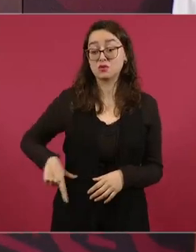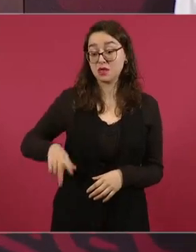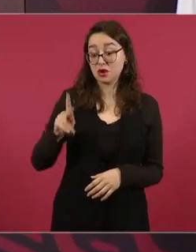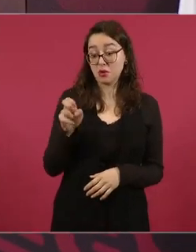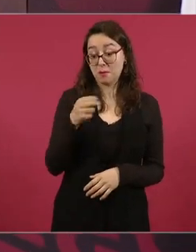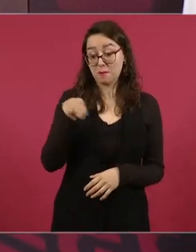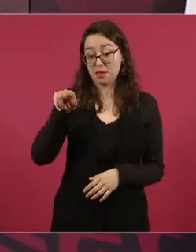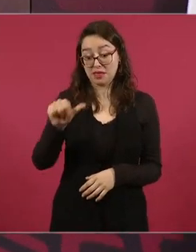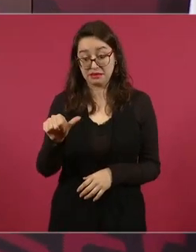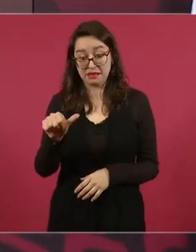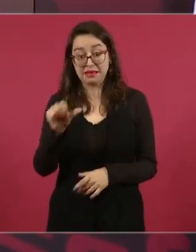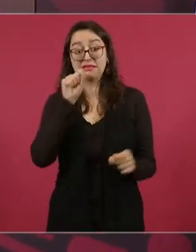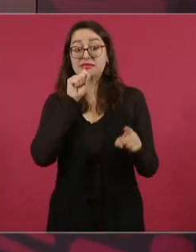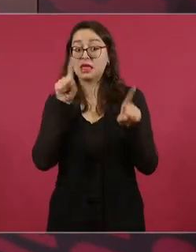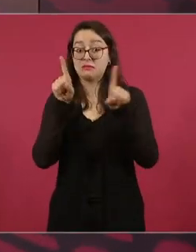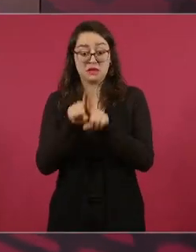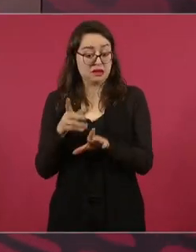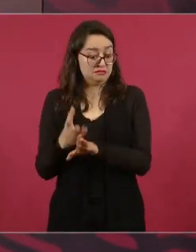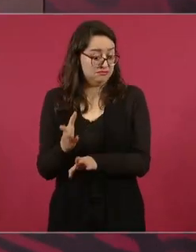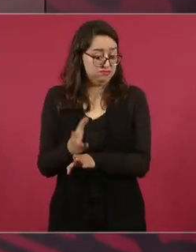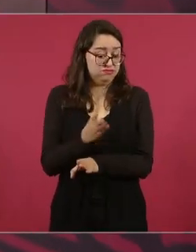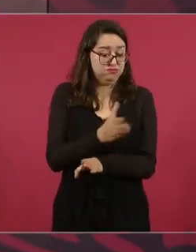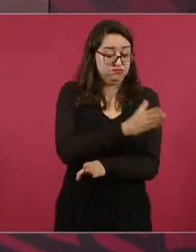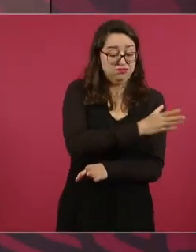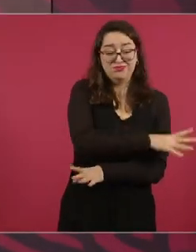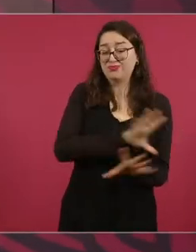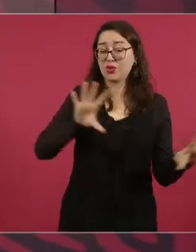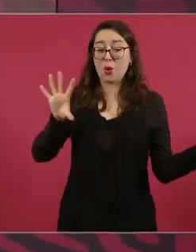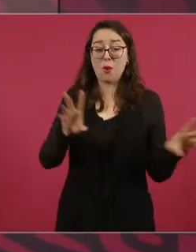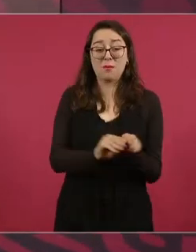anteriores, de todo el periodo neoliberal.